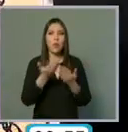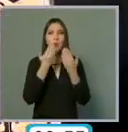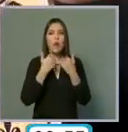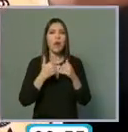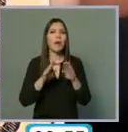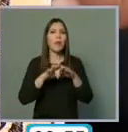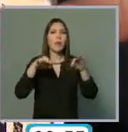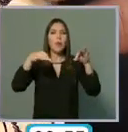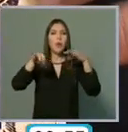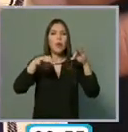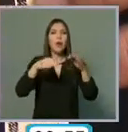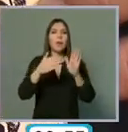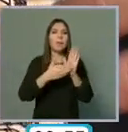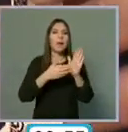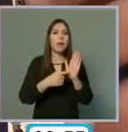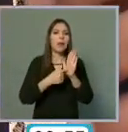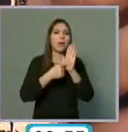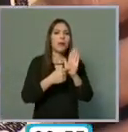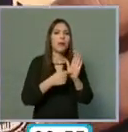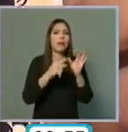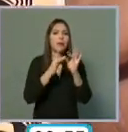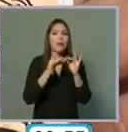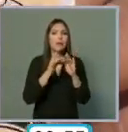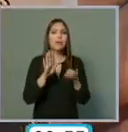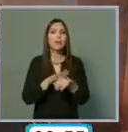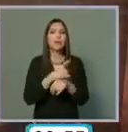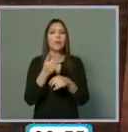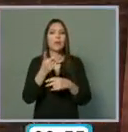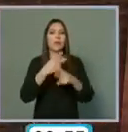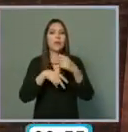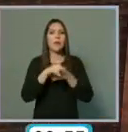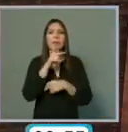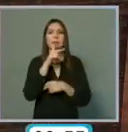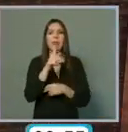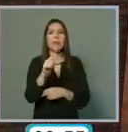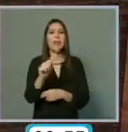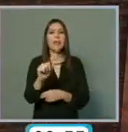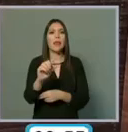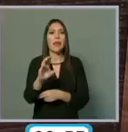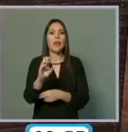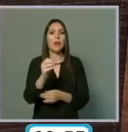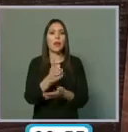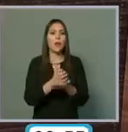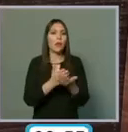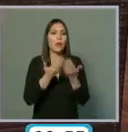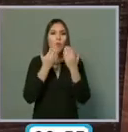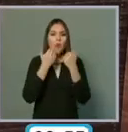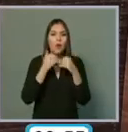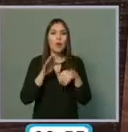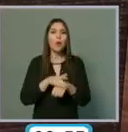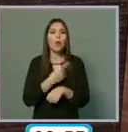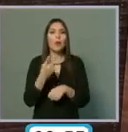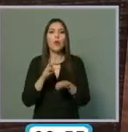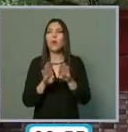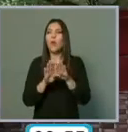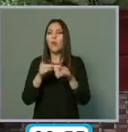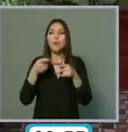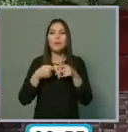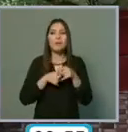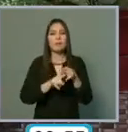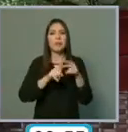documento, ninguna Que registre. narración que registre la palabra taco. Ningún códice. Ningún códice, ni Bernal Díaz del Castillo